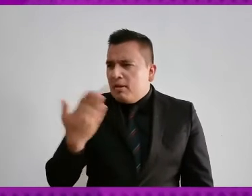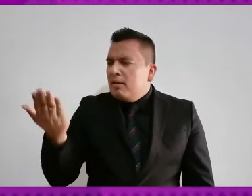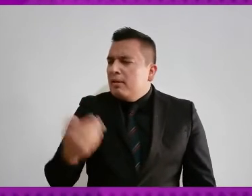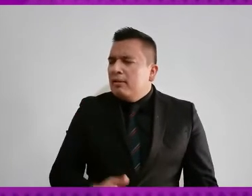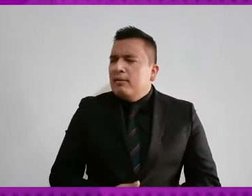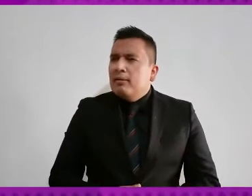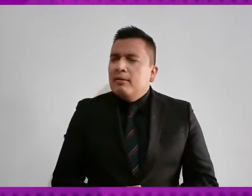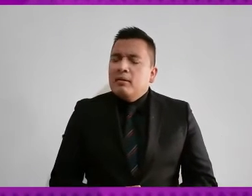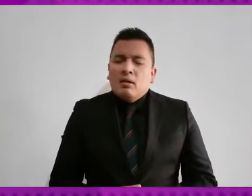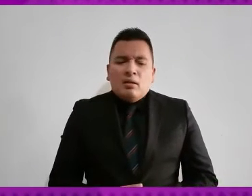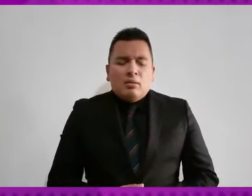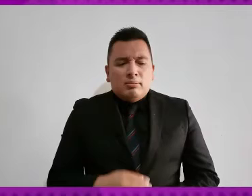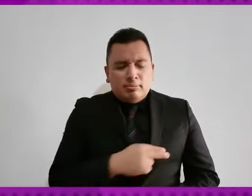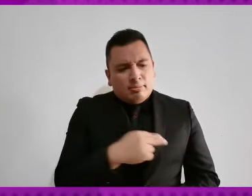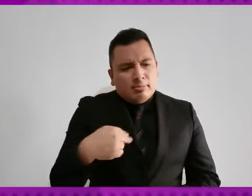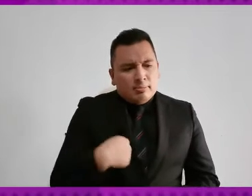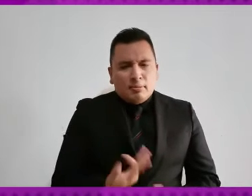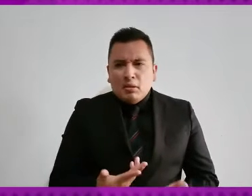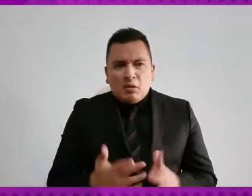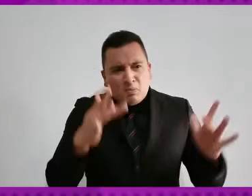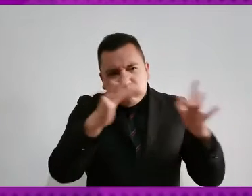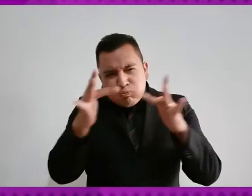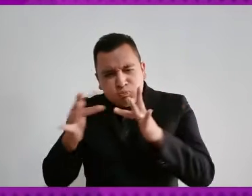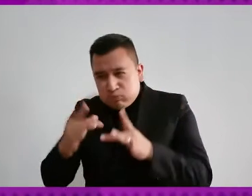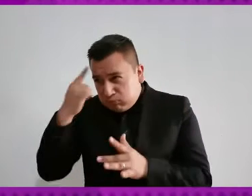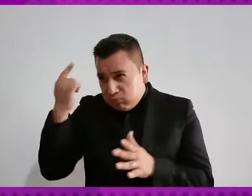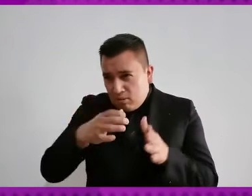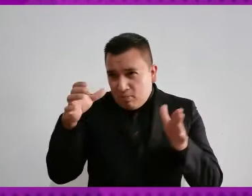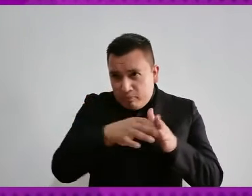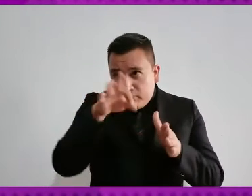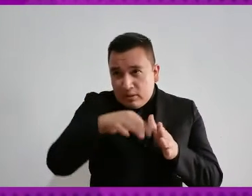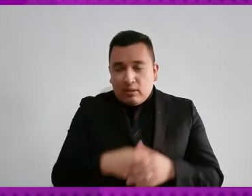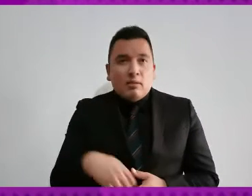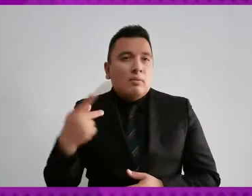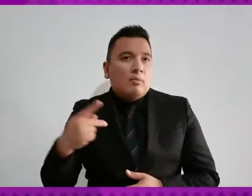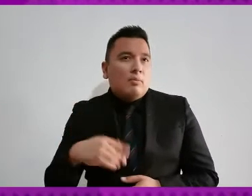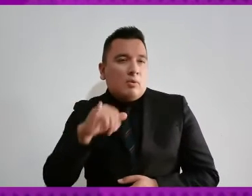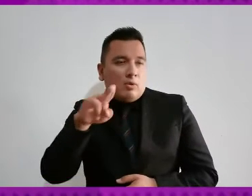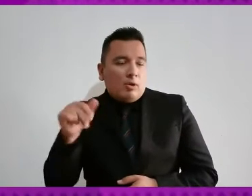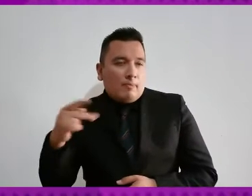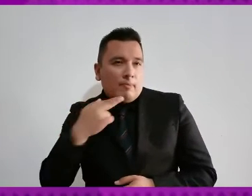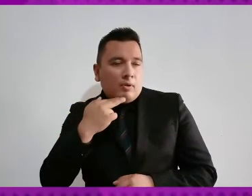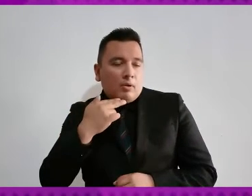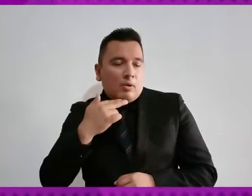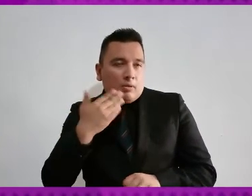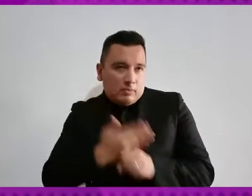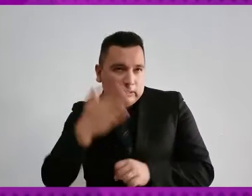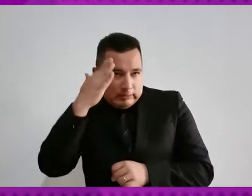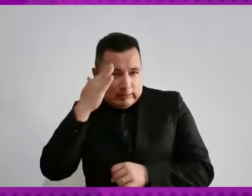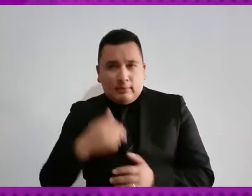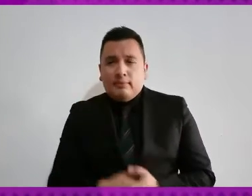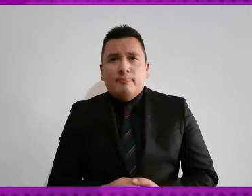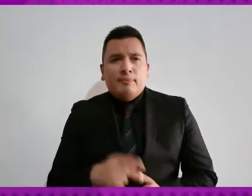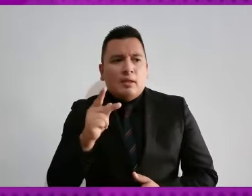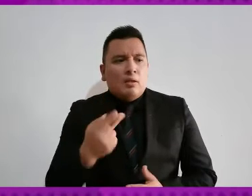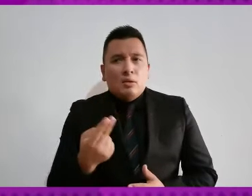Bernal, estamos en un sistema nacional de elecciones, del cual el Instituto Nacional Electoral es el rector, pero